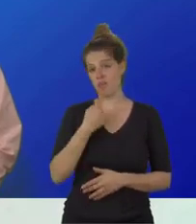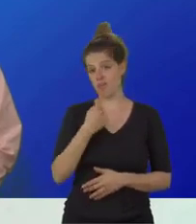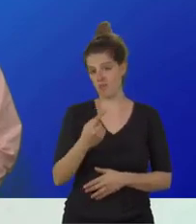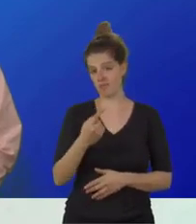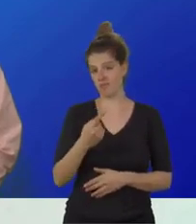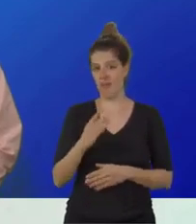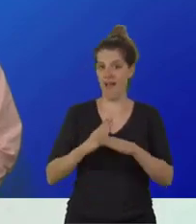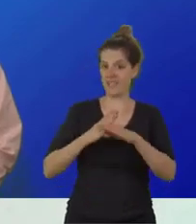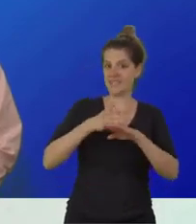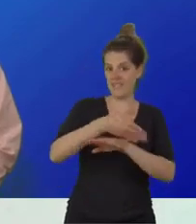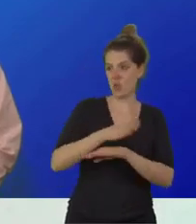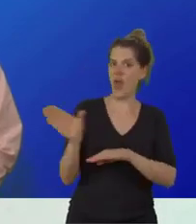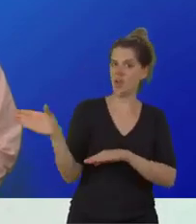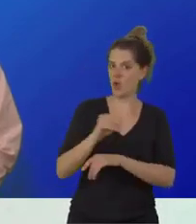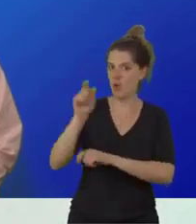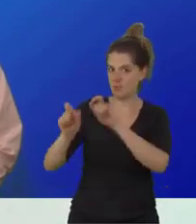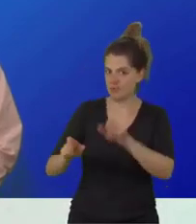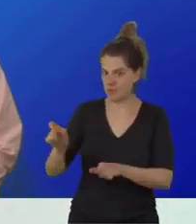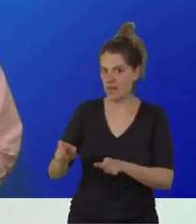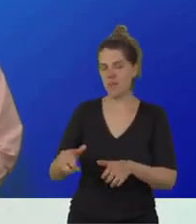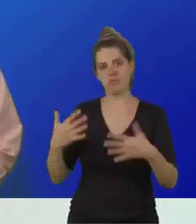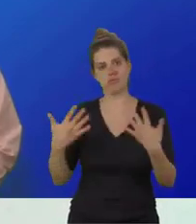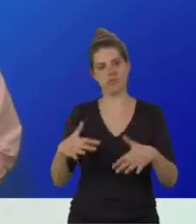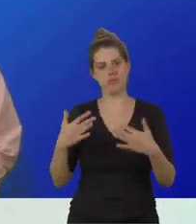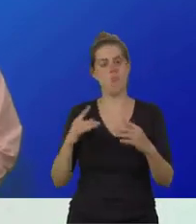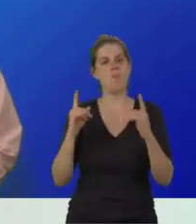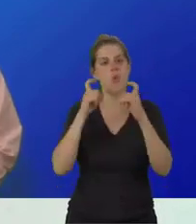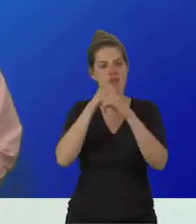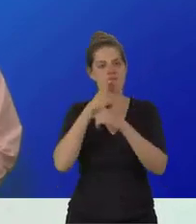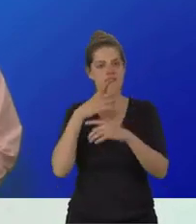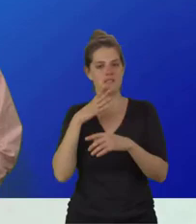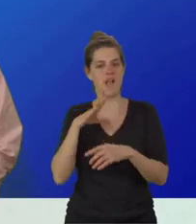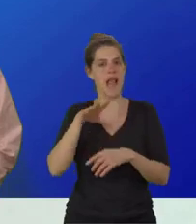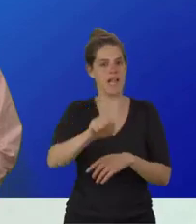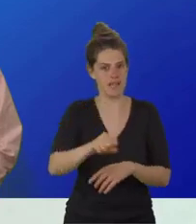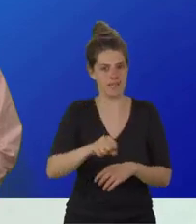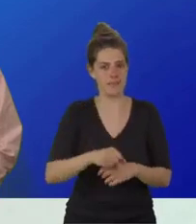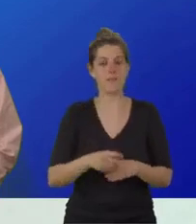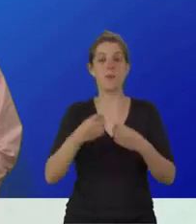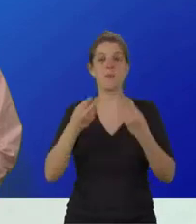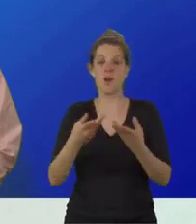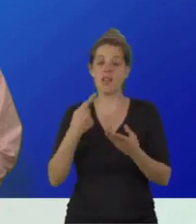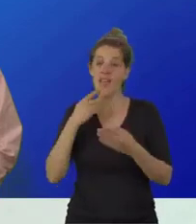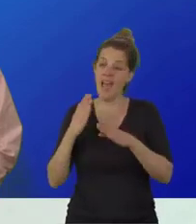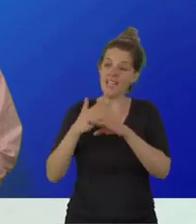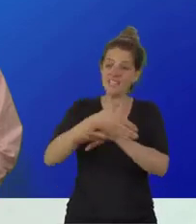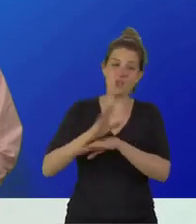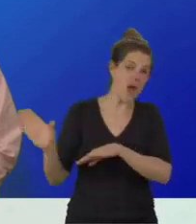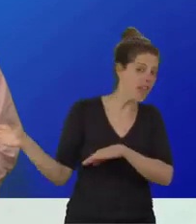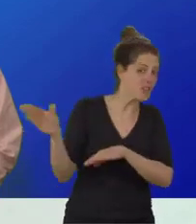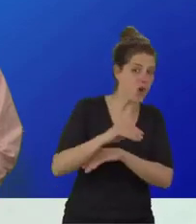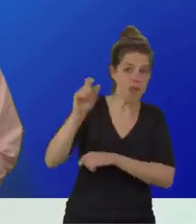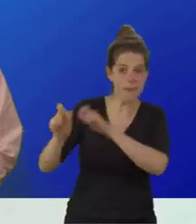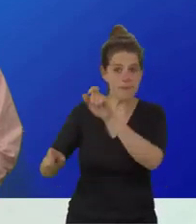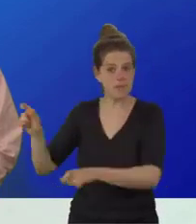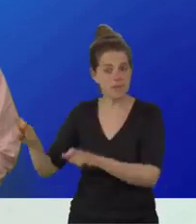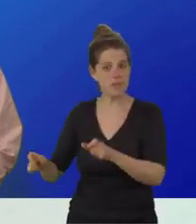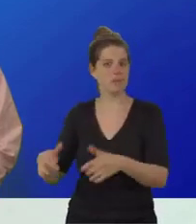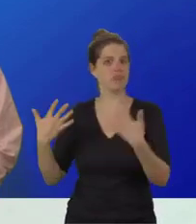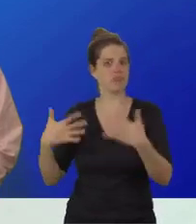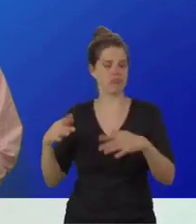de referir es un concepto muy difícil de alcanzar, porque alcanzar a todas las